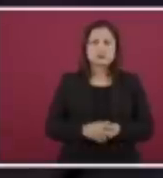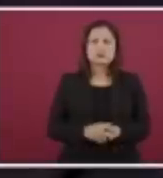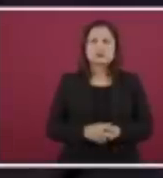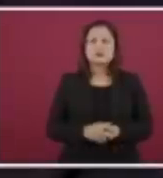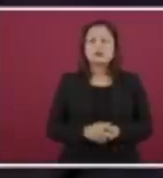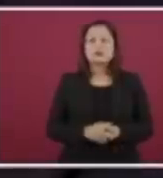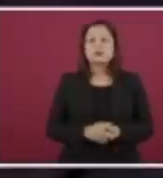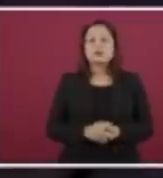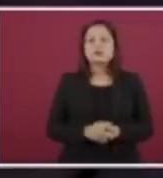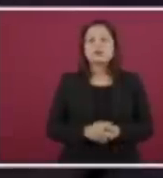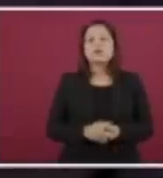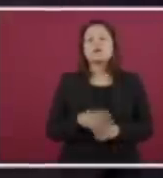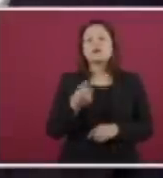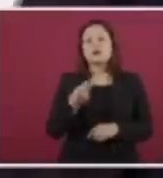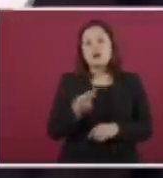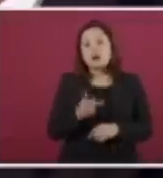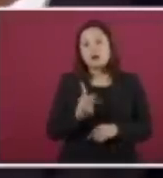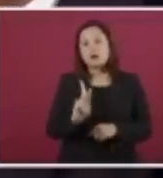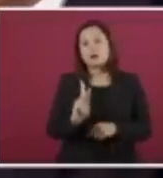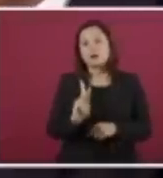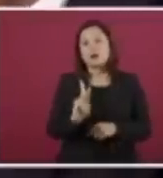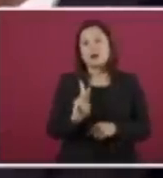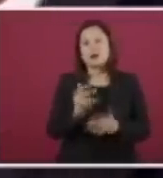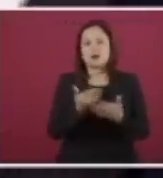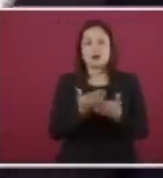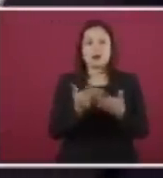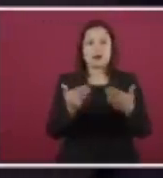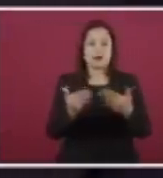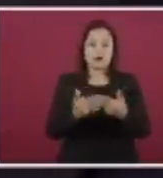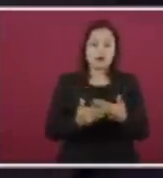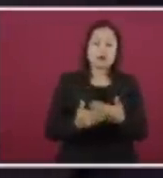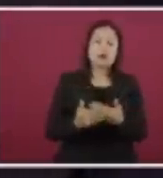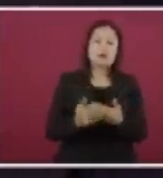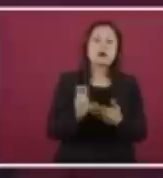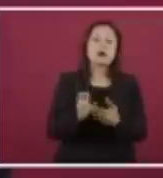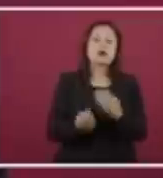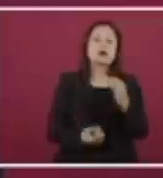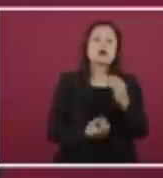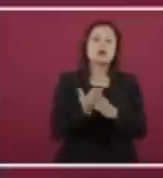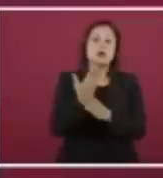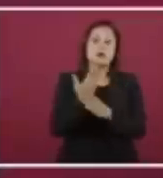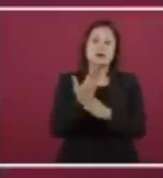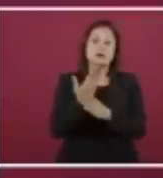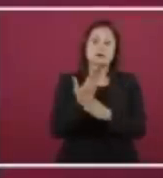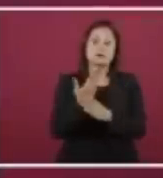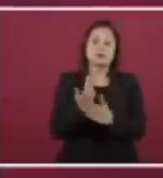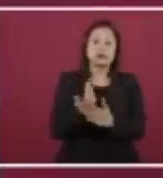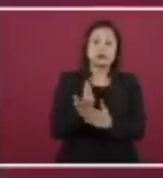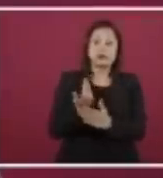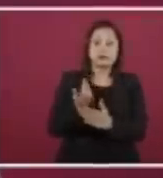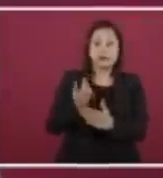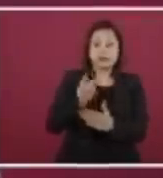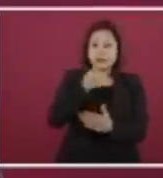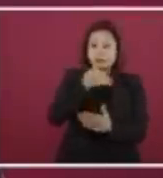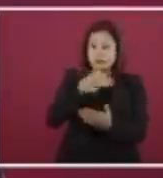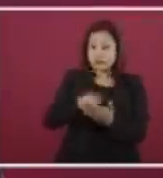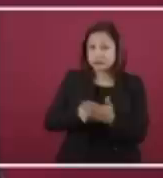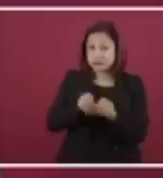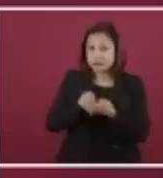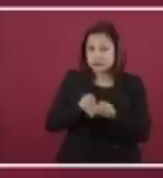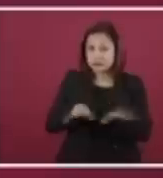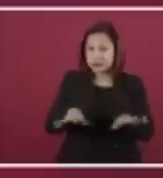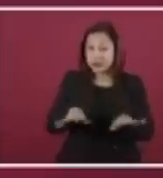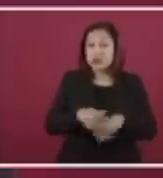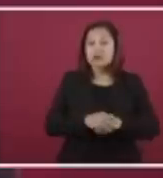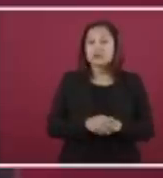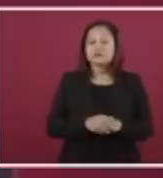vamos a una fase nueva a partir de la minuta, y